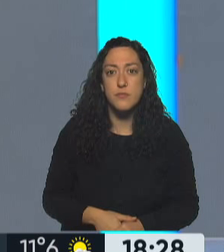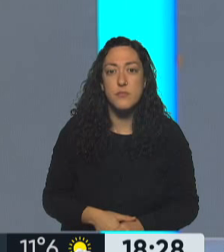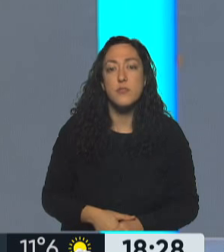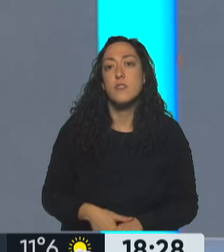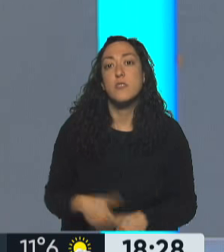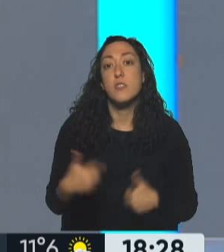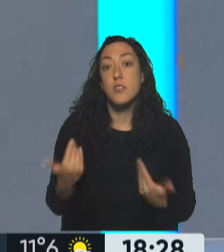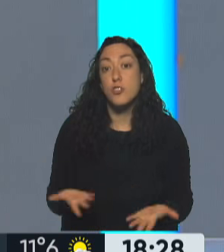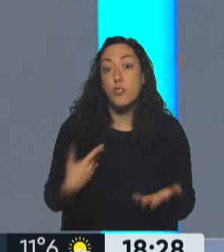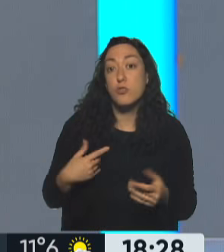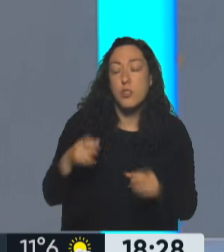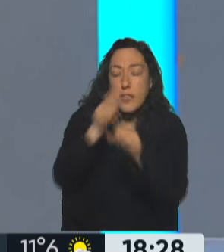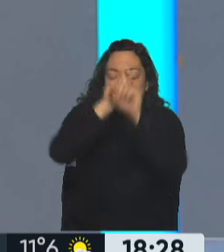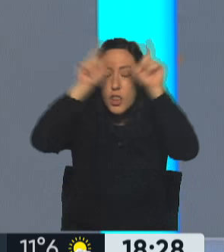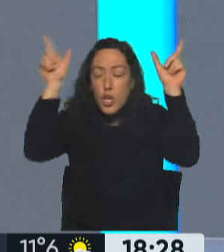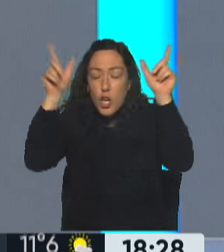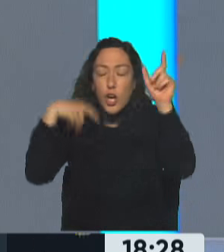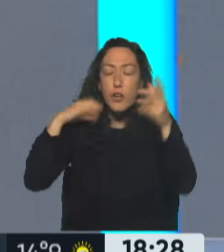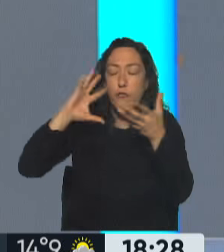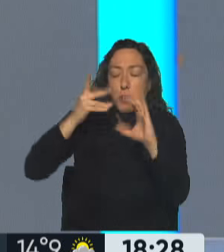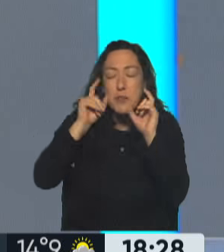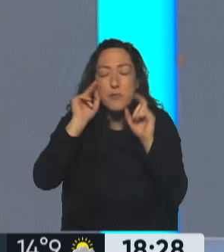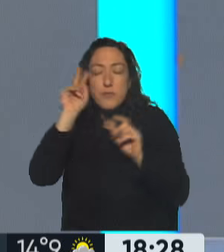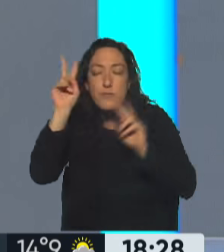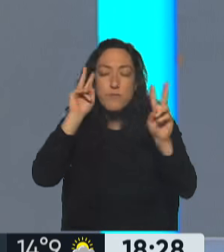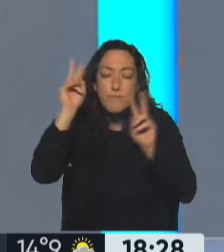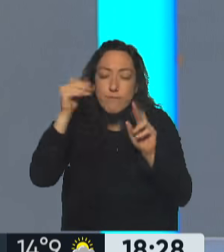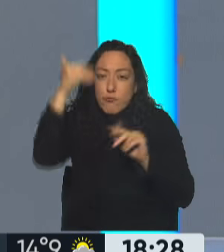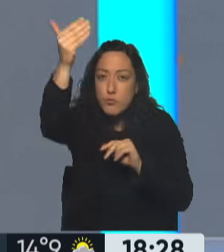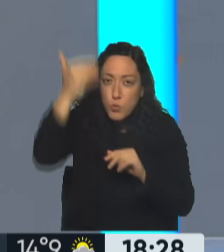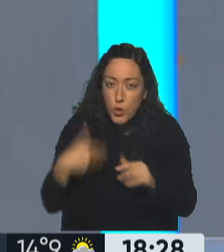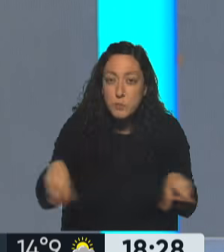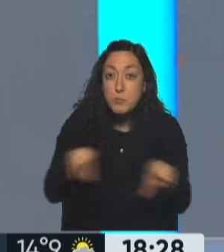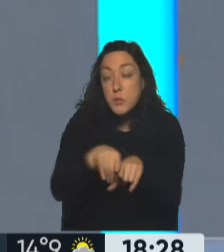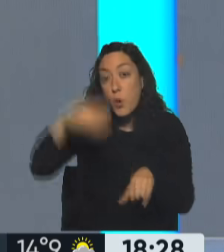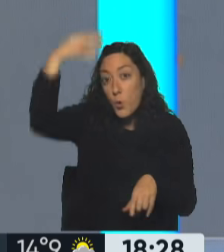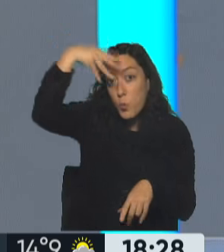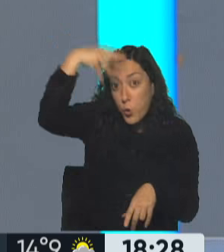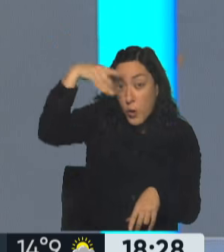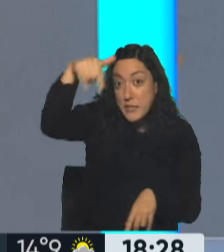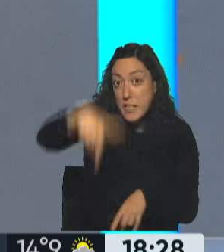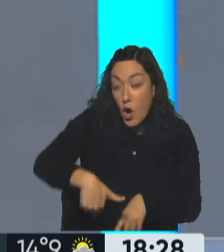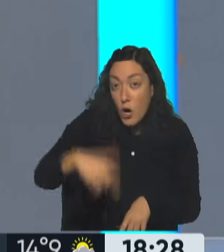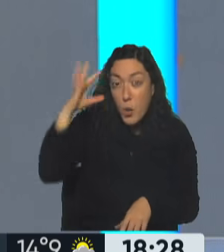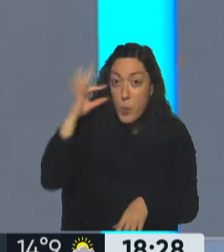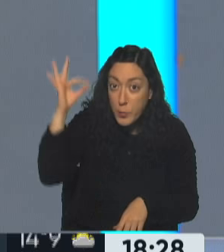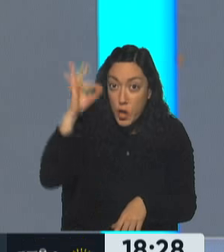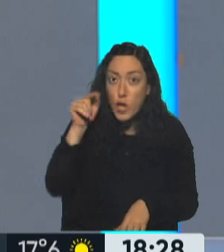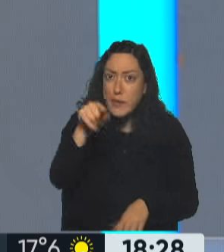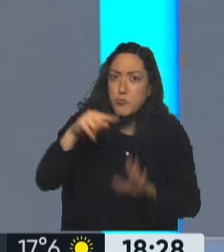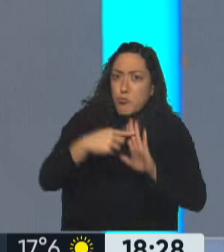visiones ideologizadas, no ideologizadas, en las visiones ideologizadas, por ejemplo, de Patricia Sí. Bullrich de hoy, Sí. hay un dato que no